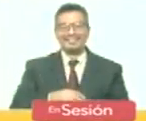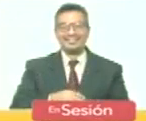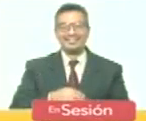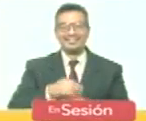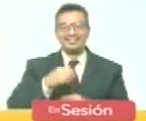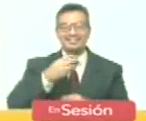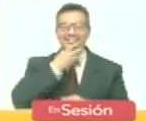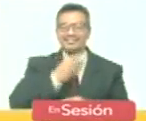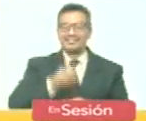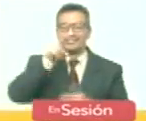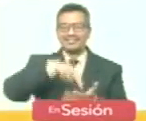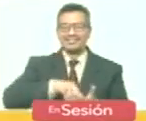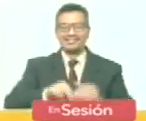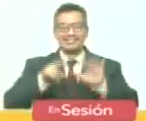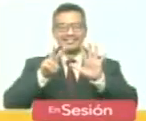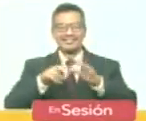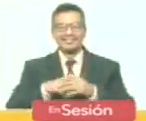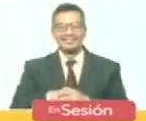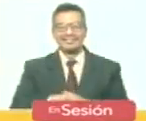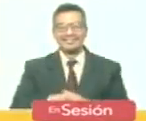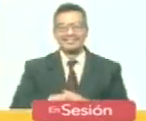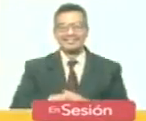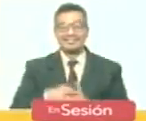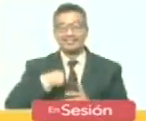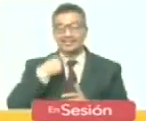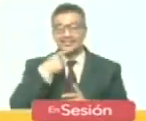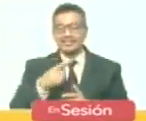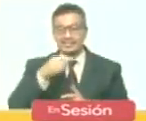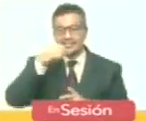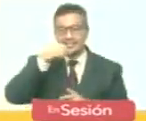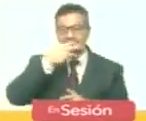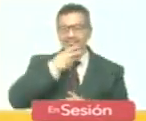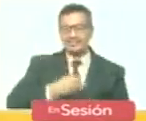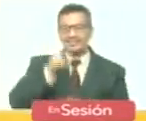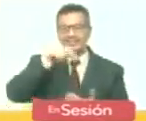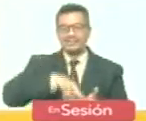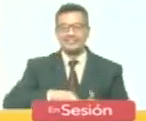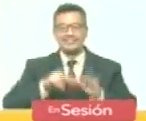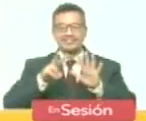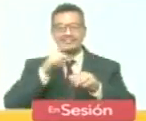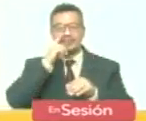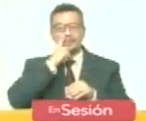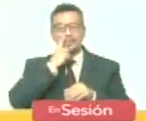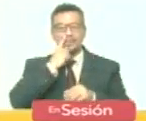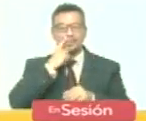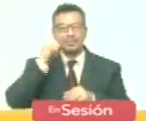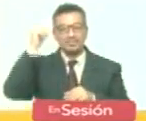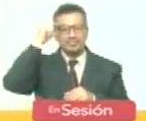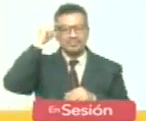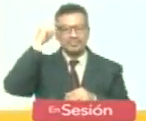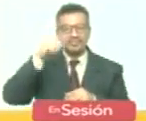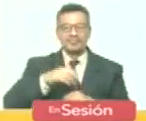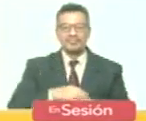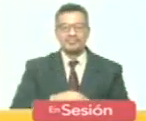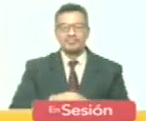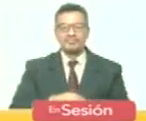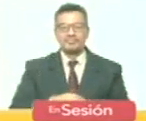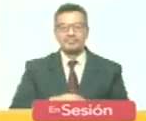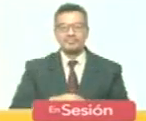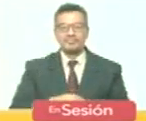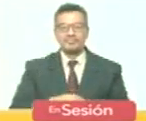del 17, o mejor dicho, que era en diciembre del 17, la fecha